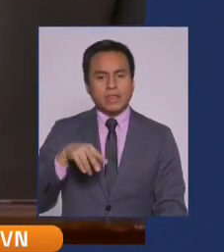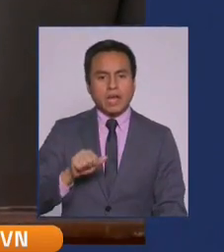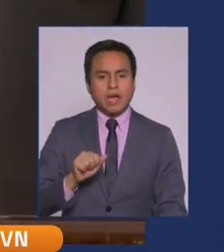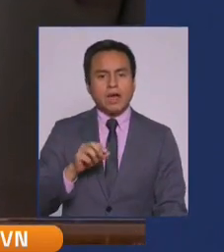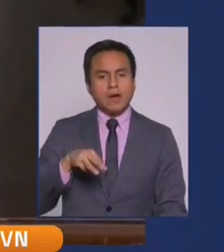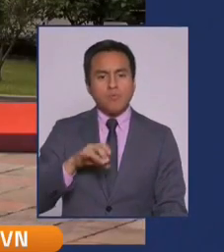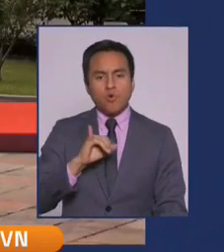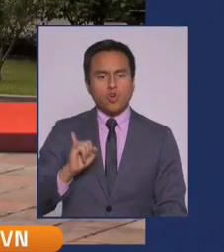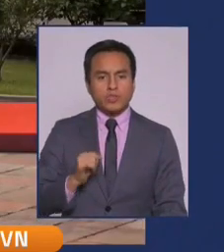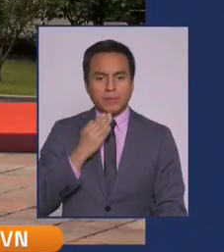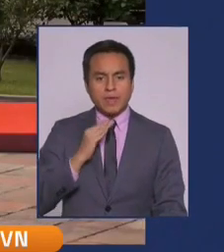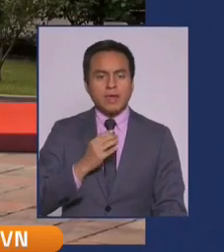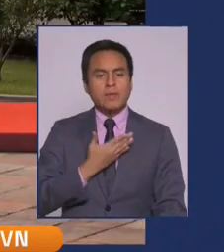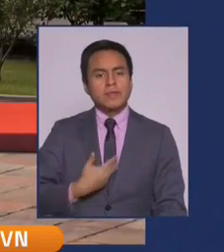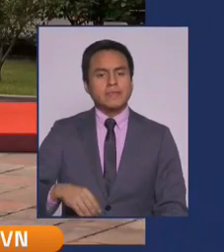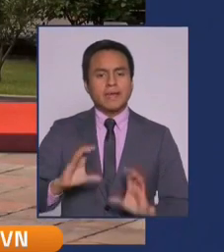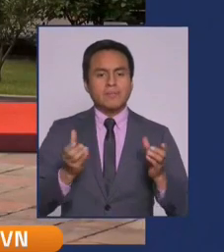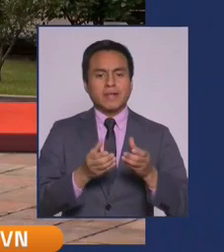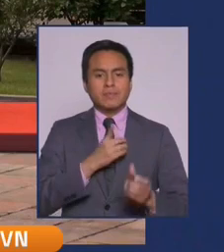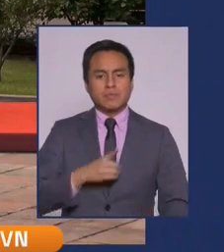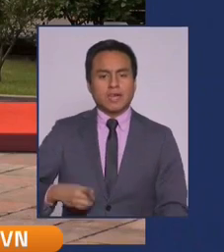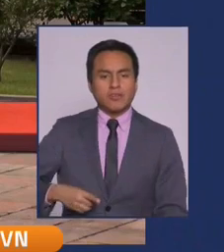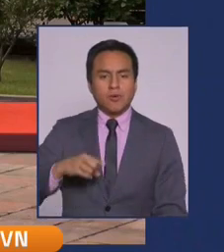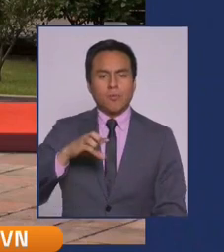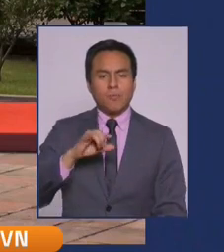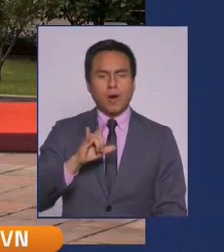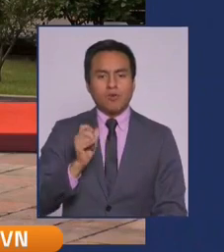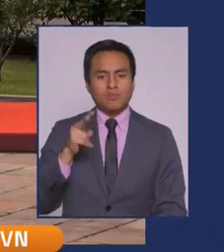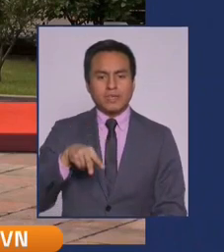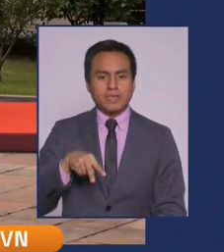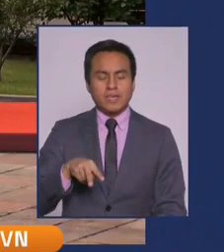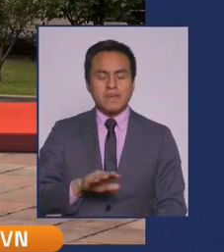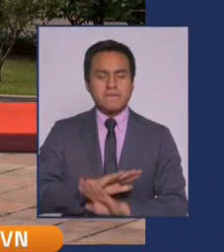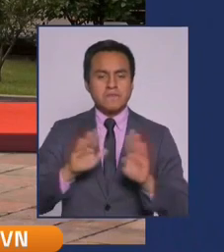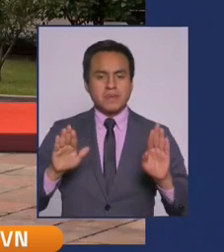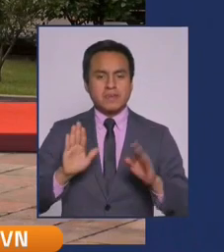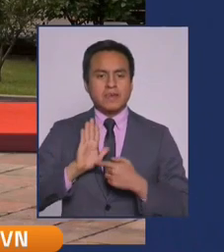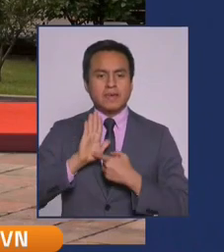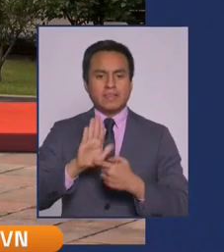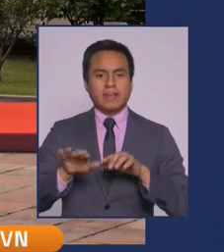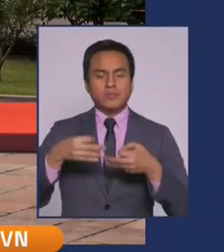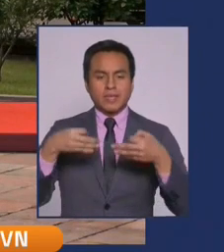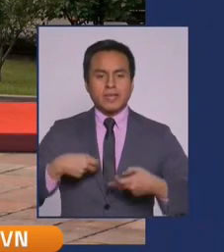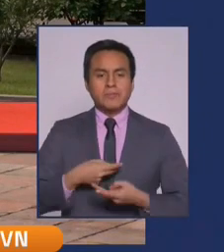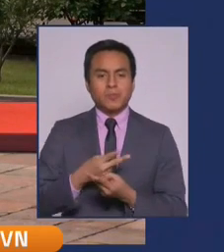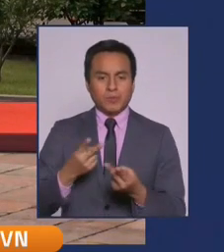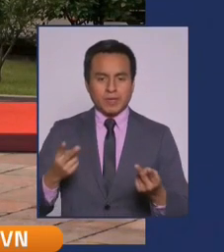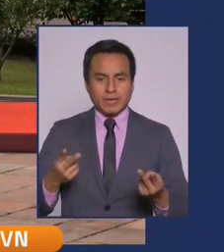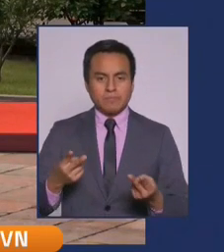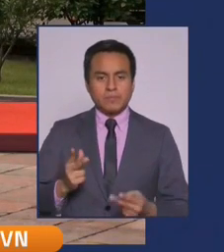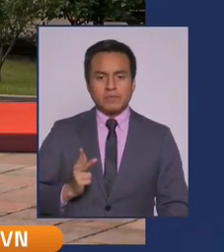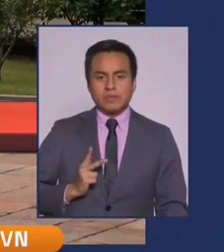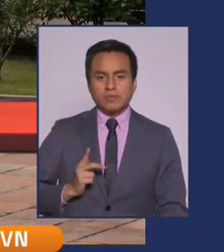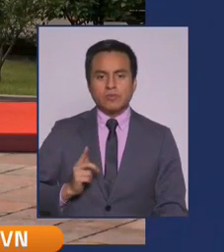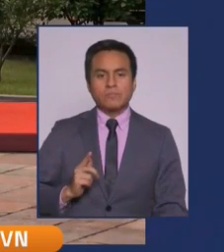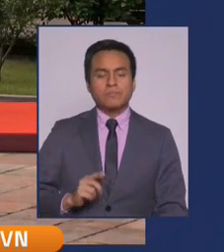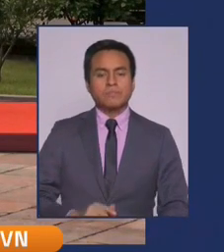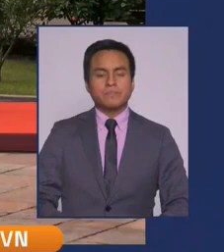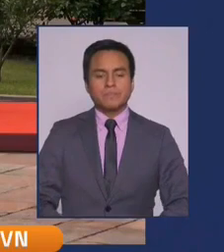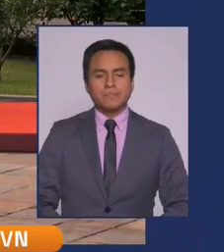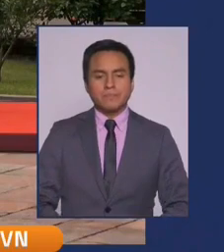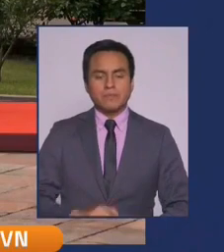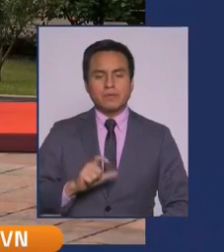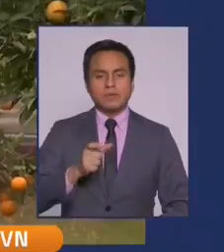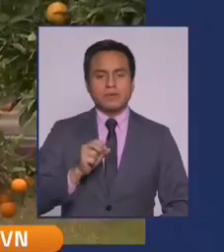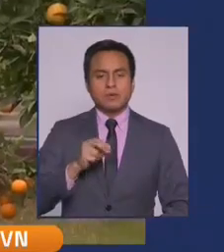que al interior del gobierno también se sintió muy fuerte esa presión. Ahora, para ser justos, hay sí. Archivo